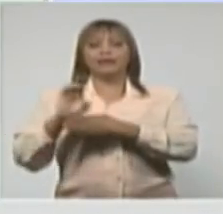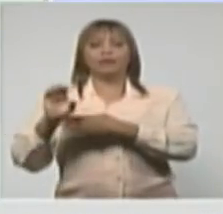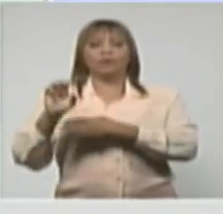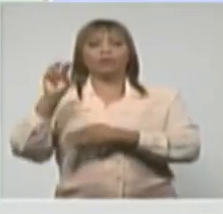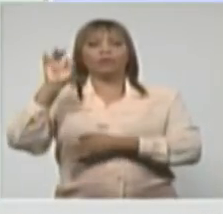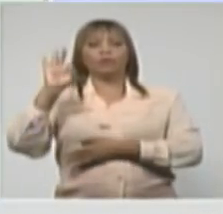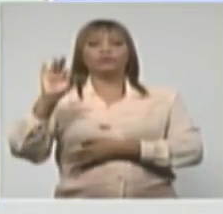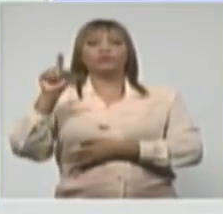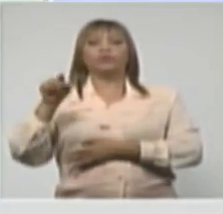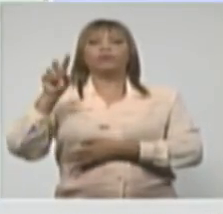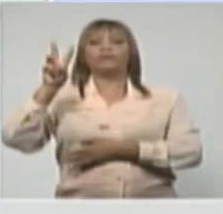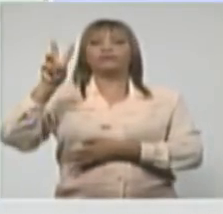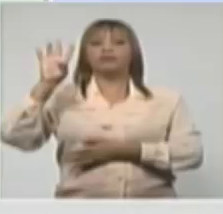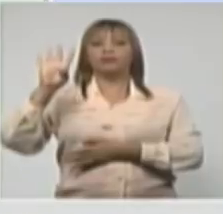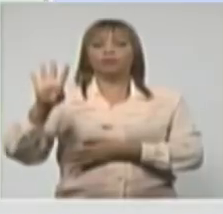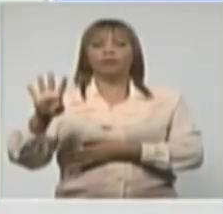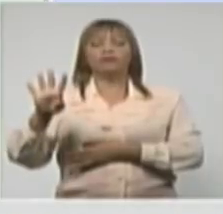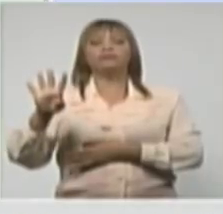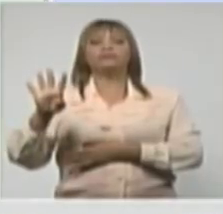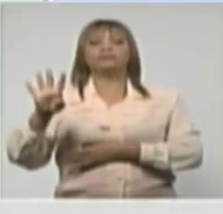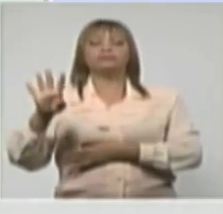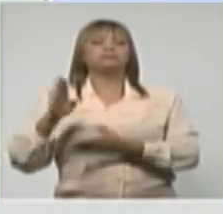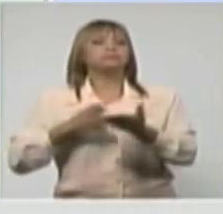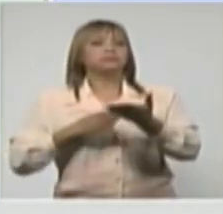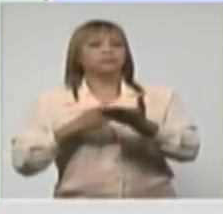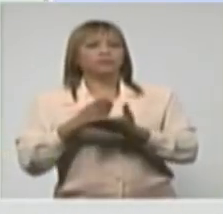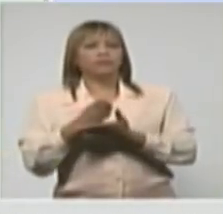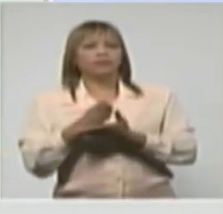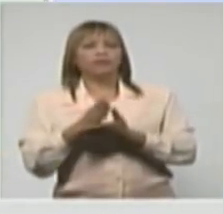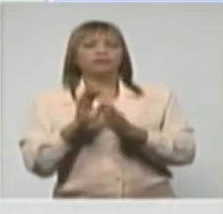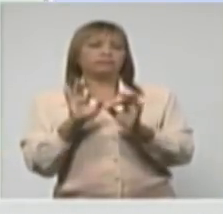8,24, que se ha mantenido en